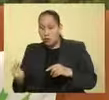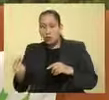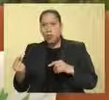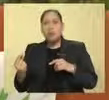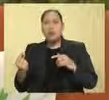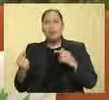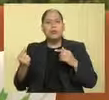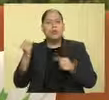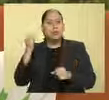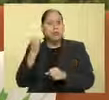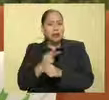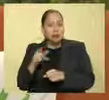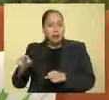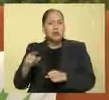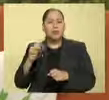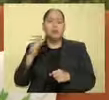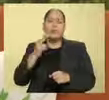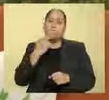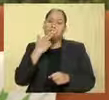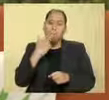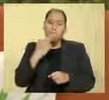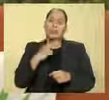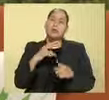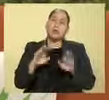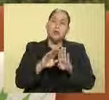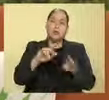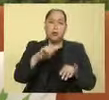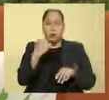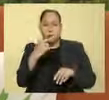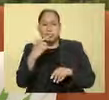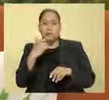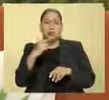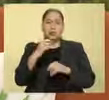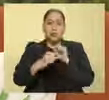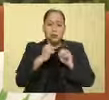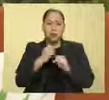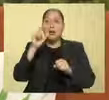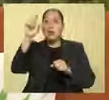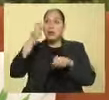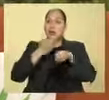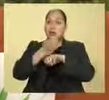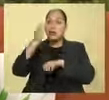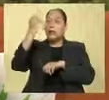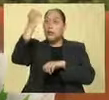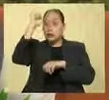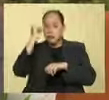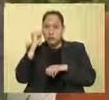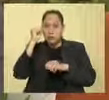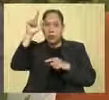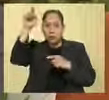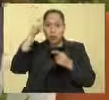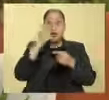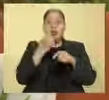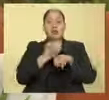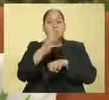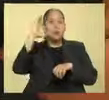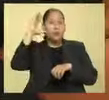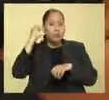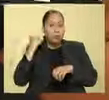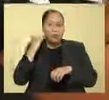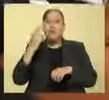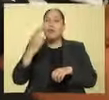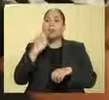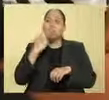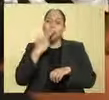más temprana edad están fumando. Incluso en los estados de Sinaloa, niños de Sinaloa y Morelos